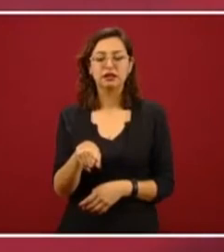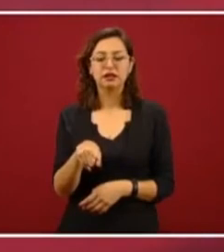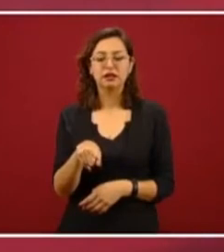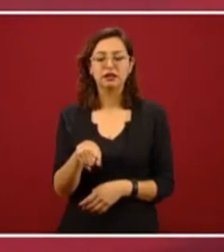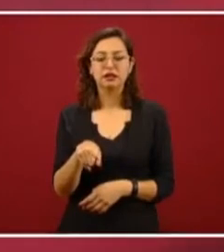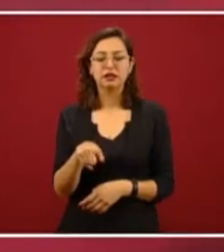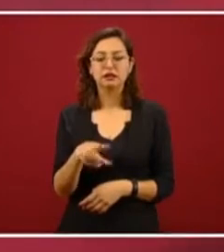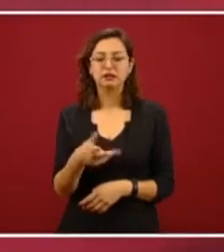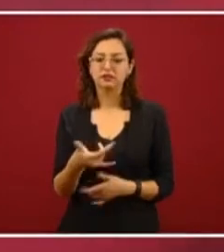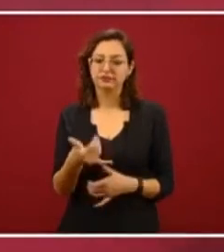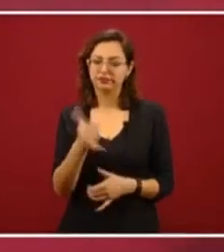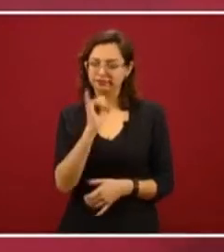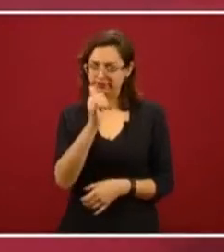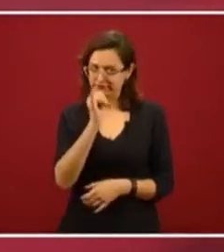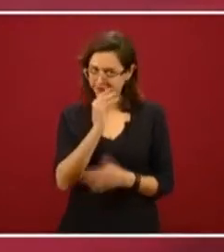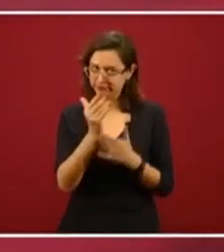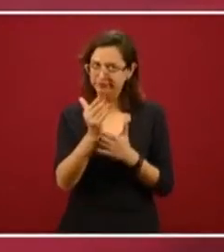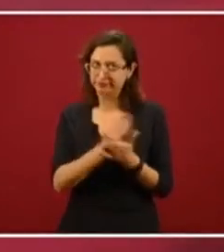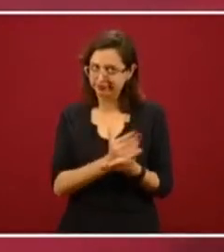el alcohol,